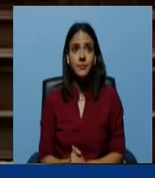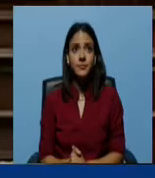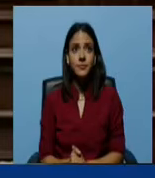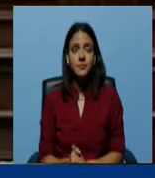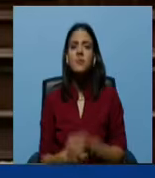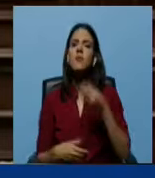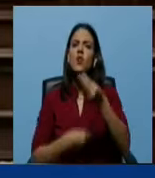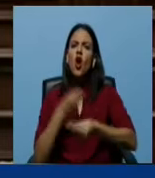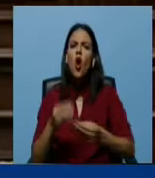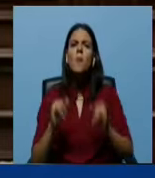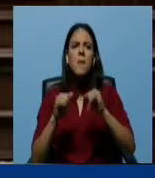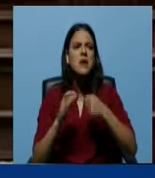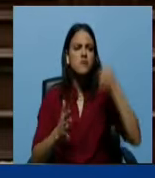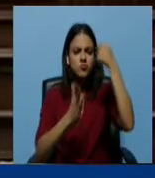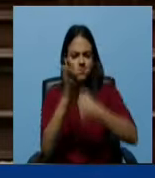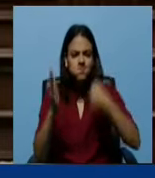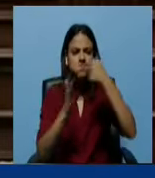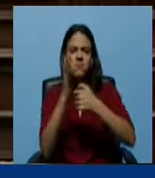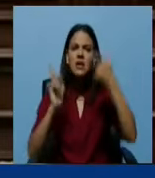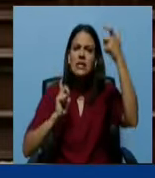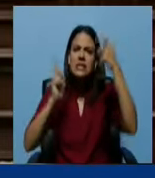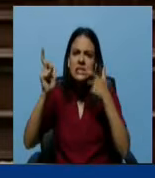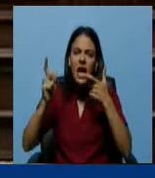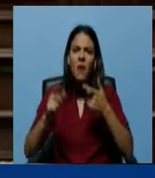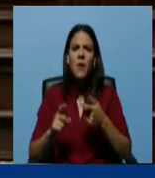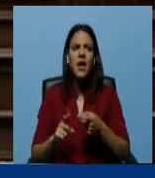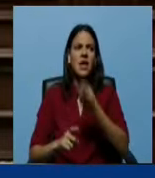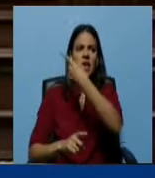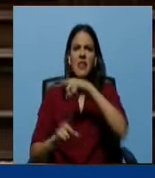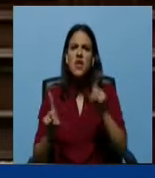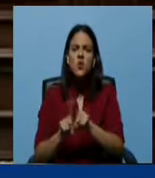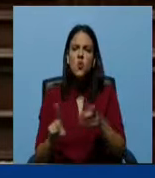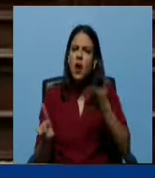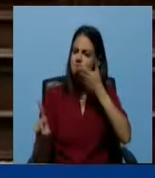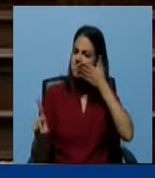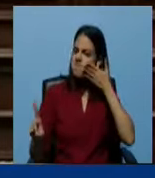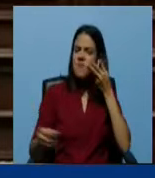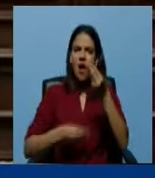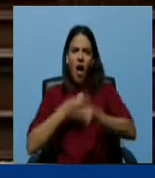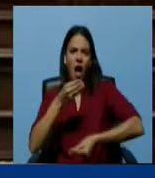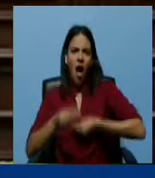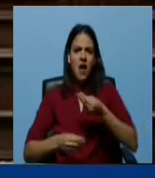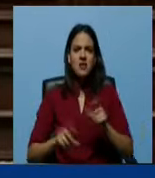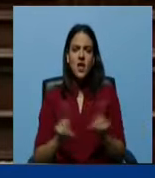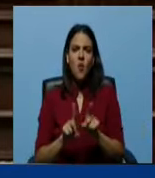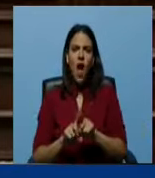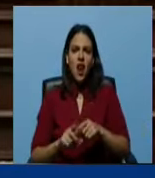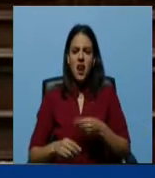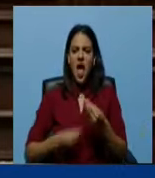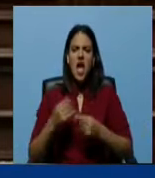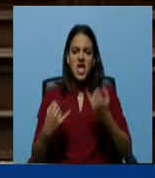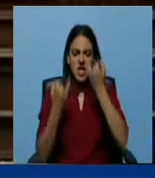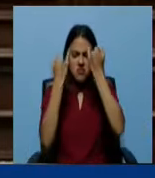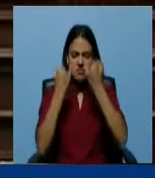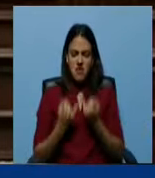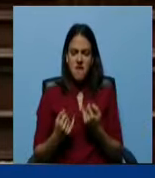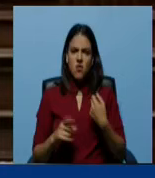¿Cómo combatió Chávez? El egolatrismo, el egocentrismo, el individualismo.